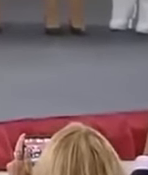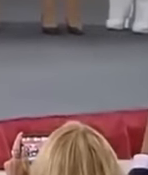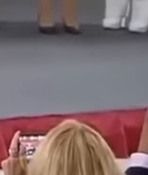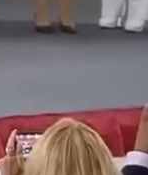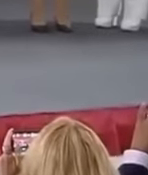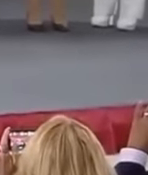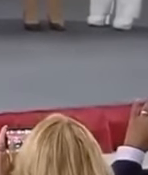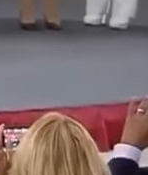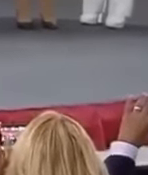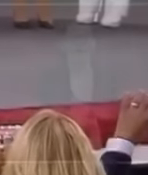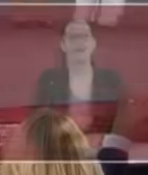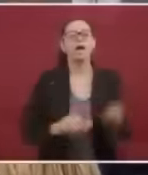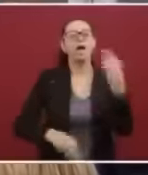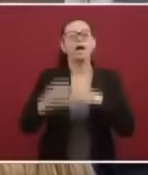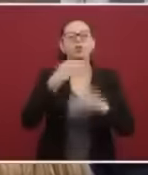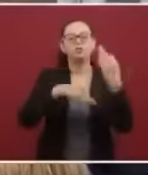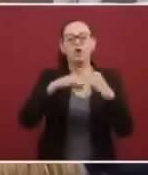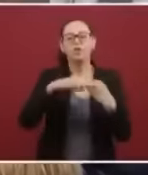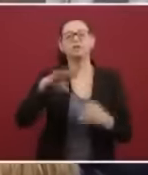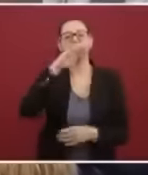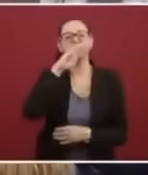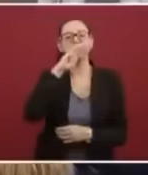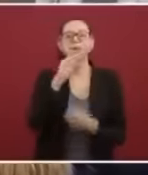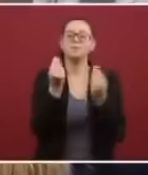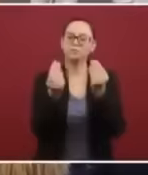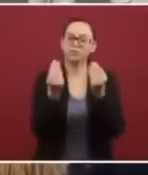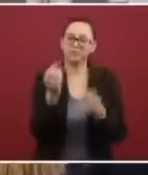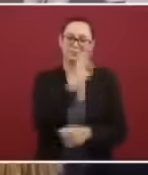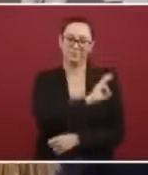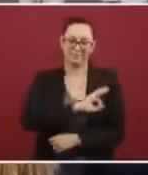A todas las mamás, felicidades, que